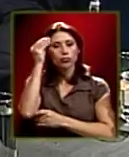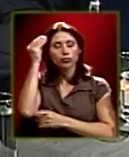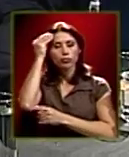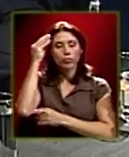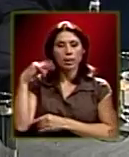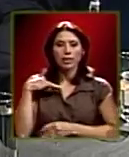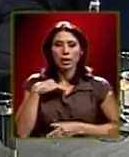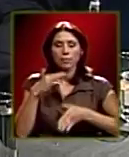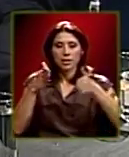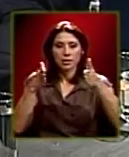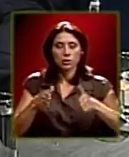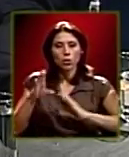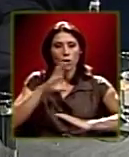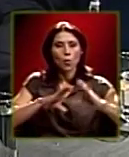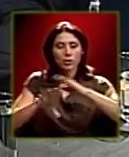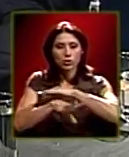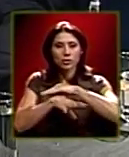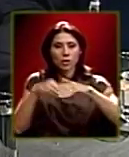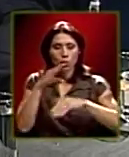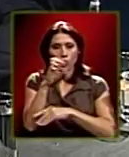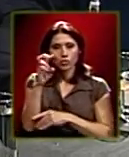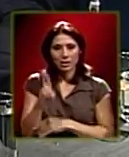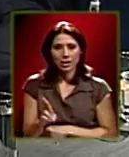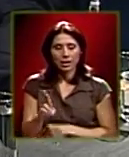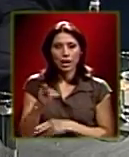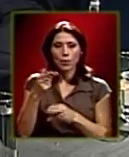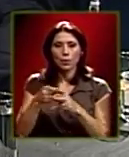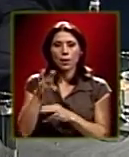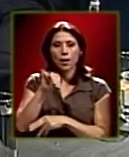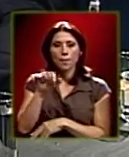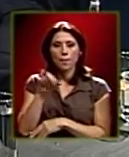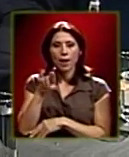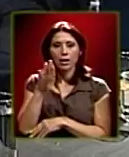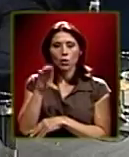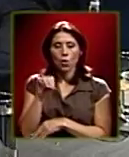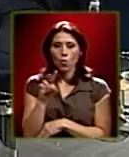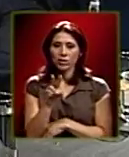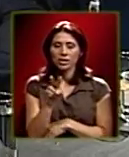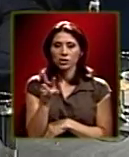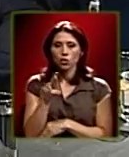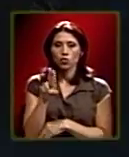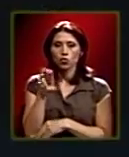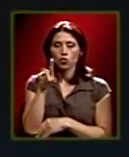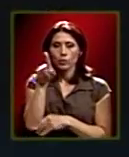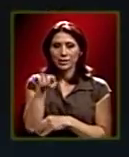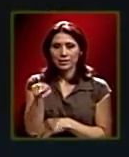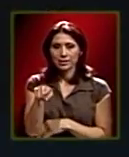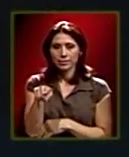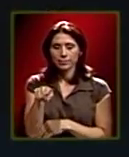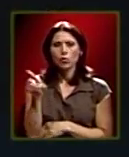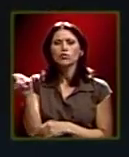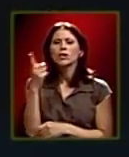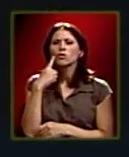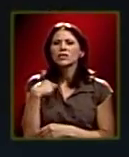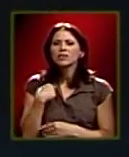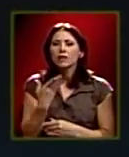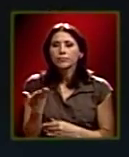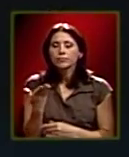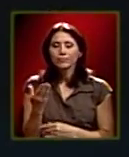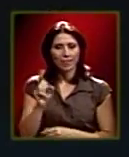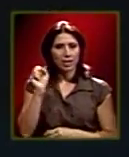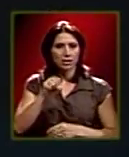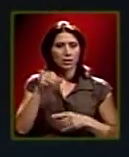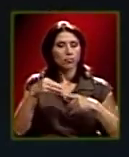del ministro de Comercio Exterior de Costa Rica, don Marco Vinicio Ruiz. ¿Nos decía usted, don Marco Vinicio? Sí, fundamentalmente, tal